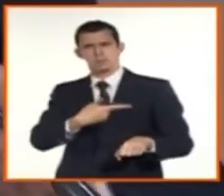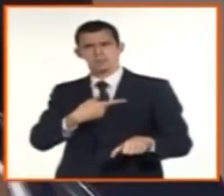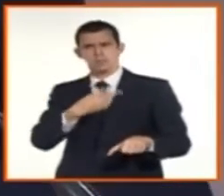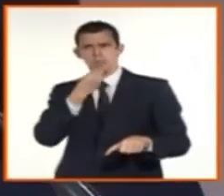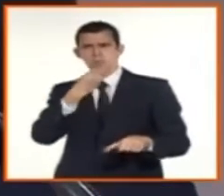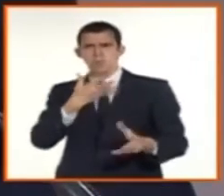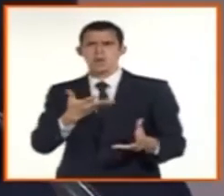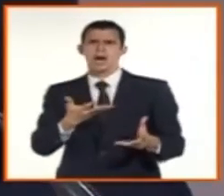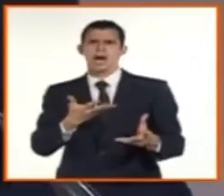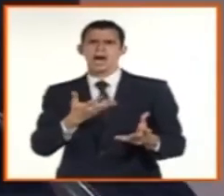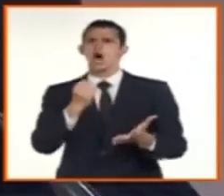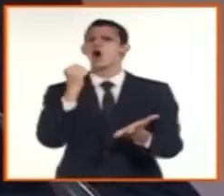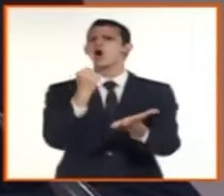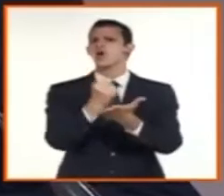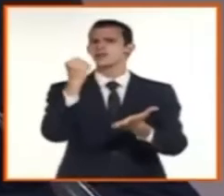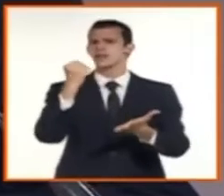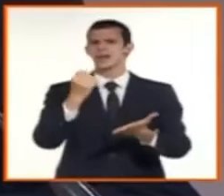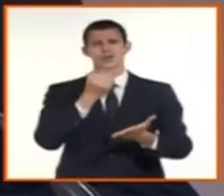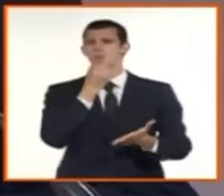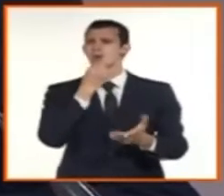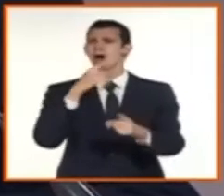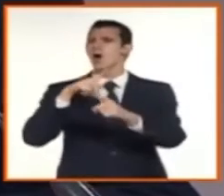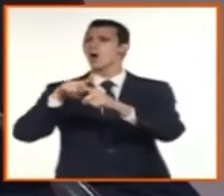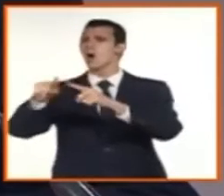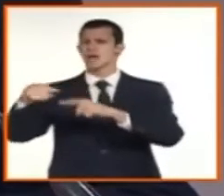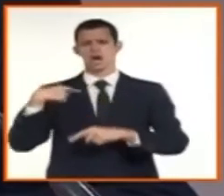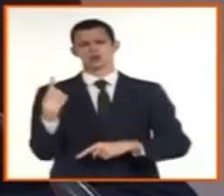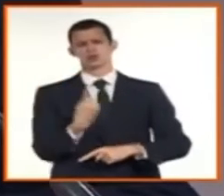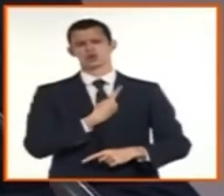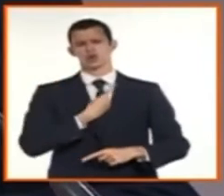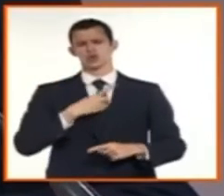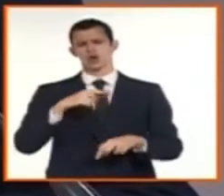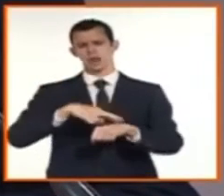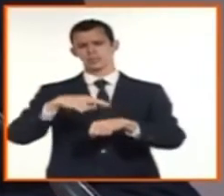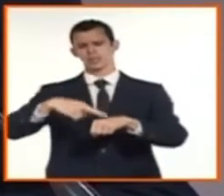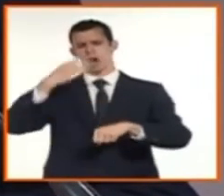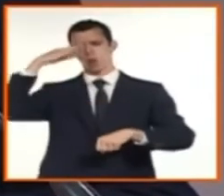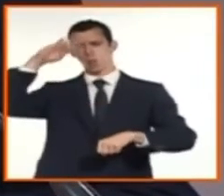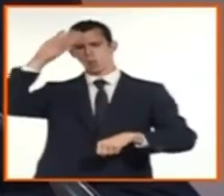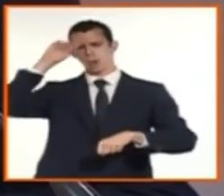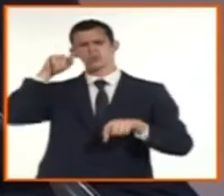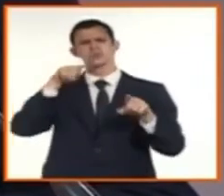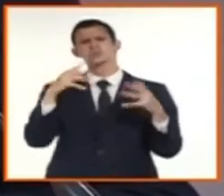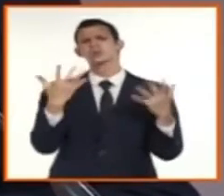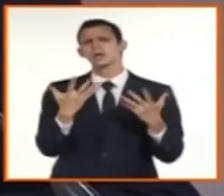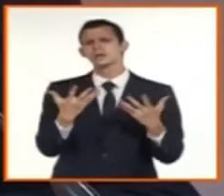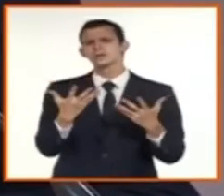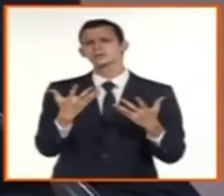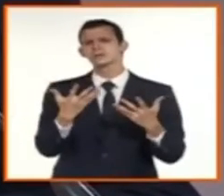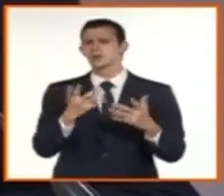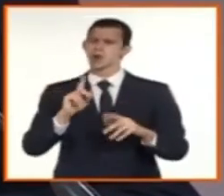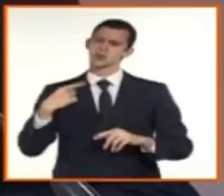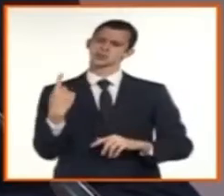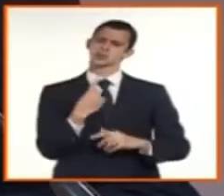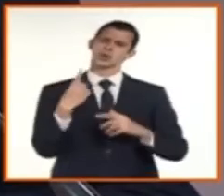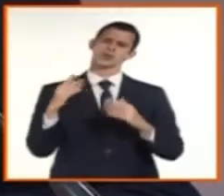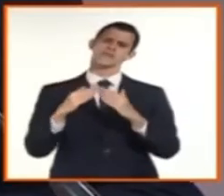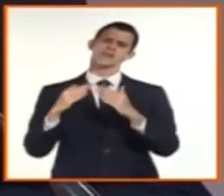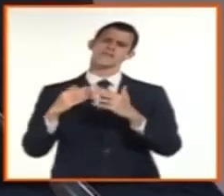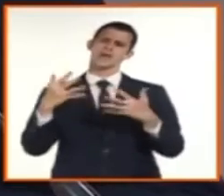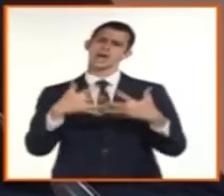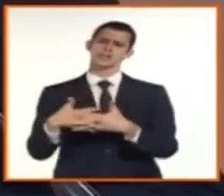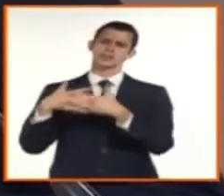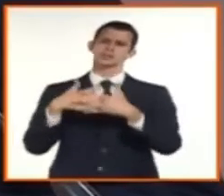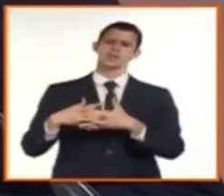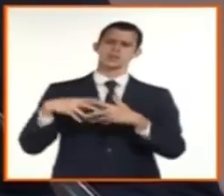acreditadas con la w son los que tienen el derecho pleno de representar la bandera nosotros no nos quedarán menos